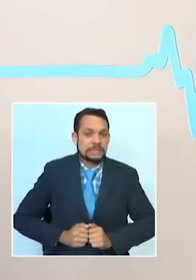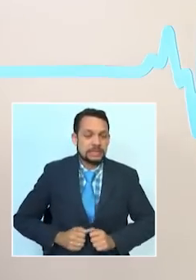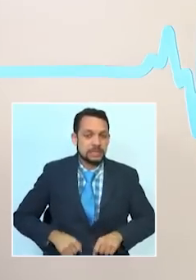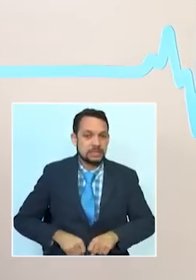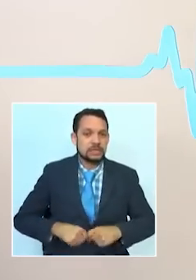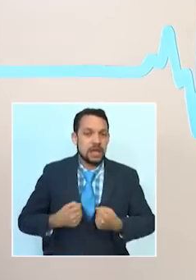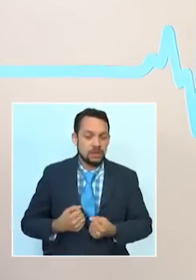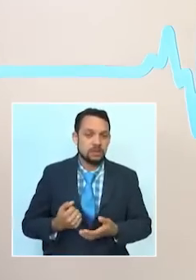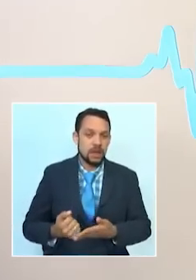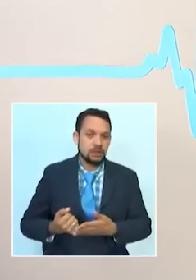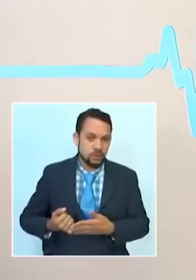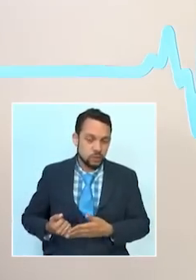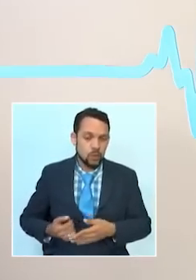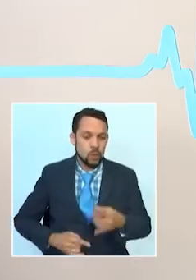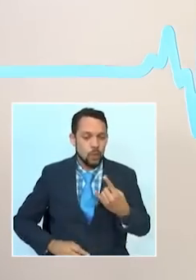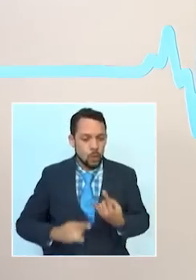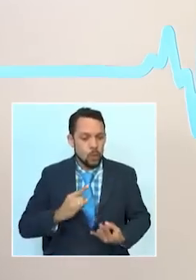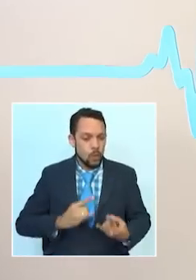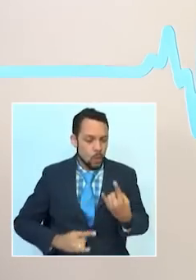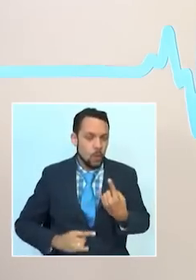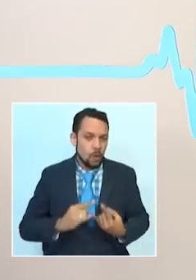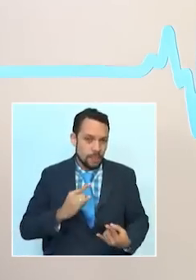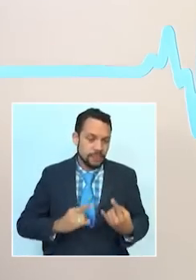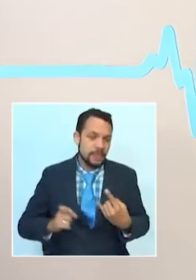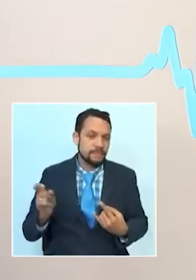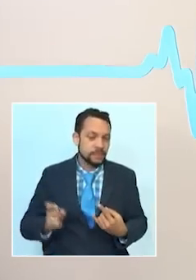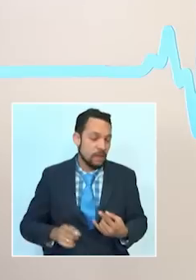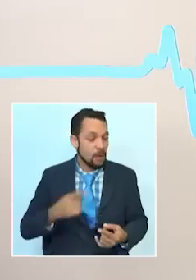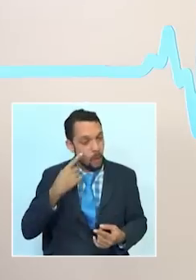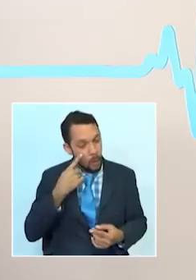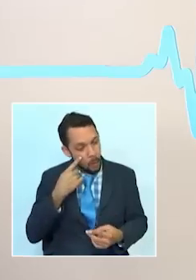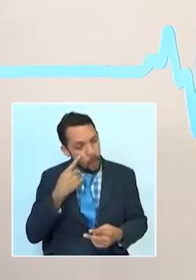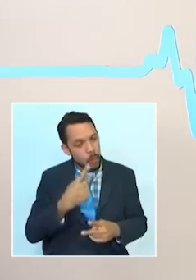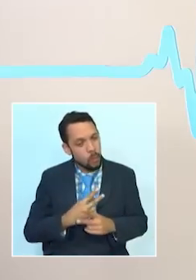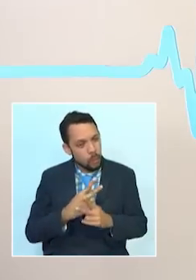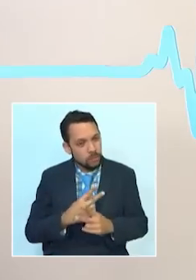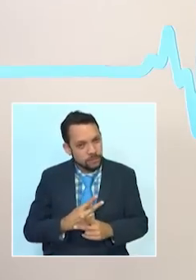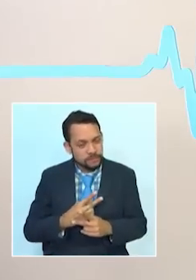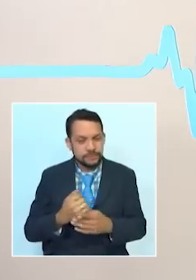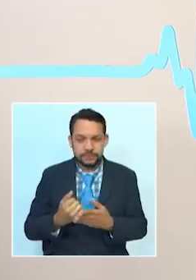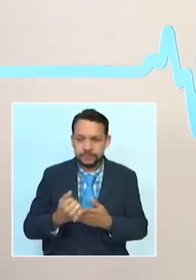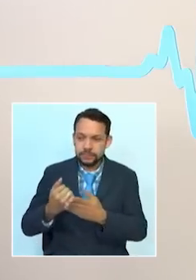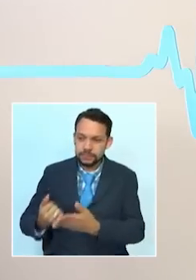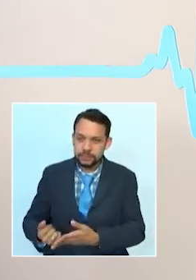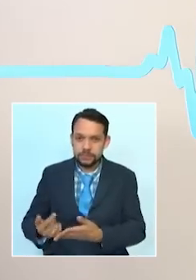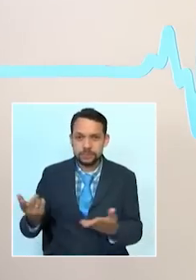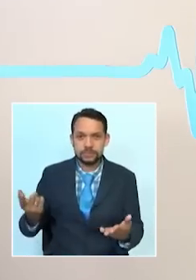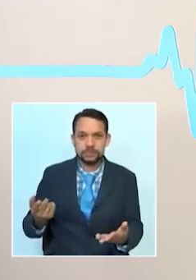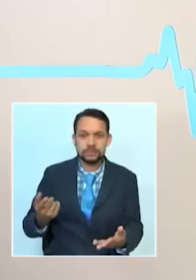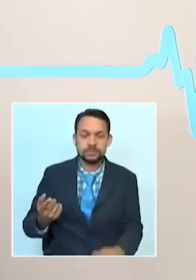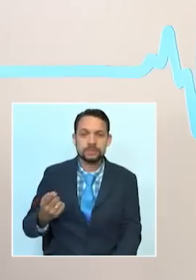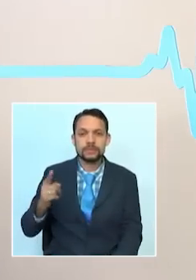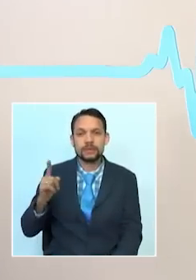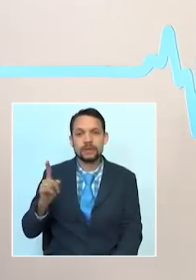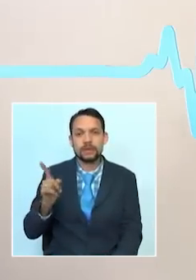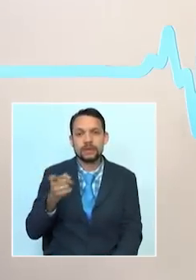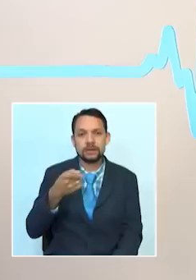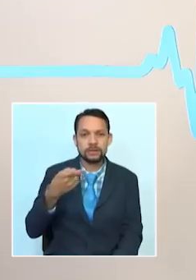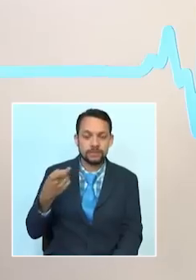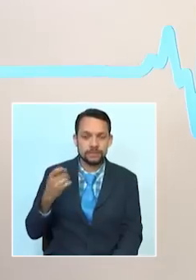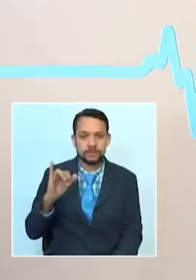disminuye el retorno venoso y va a haber más congestión vascular puede ayudarse con productos como el jingo bilova como el